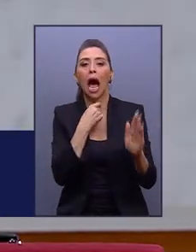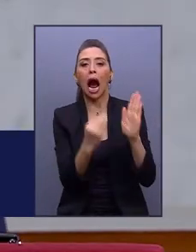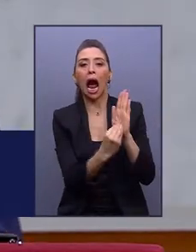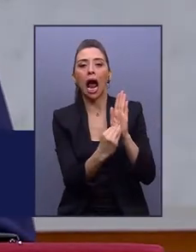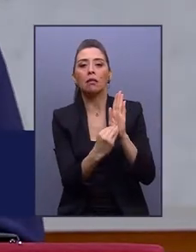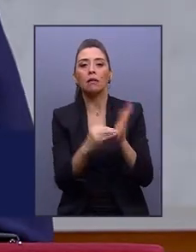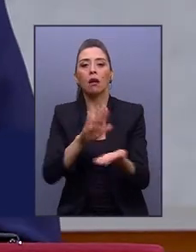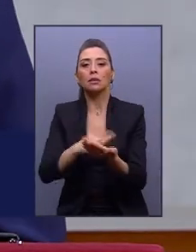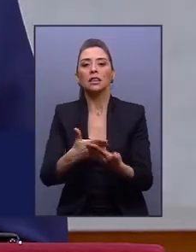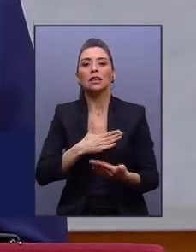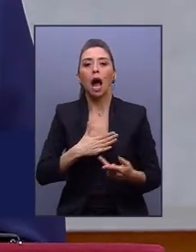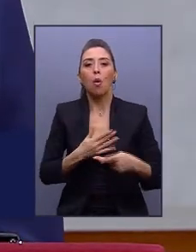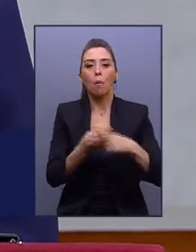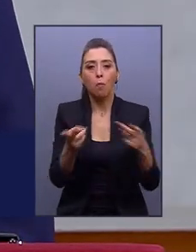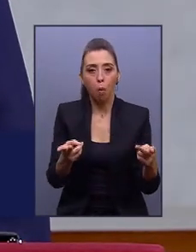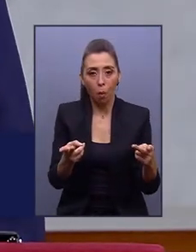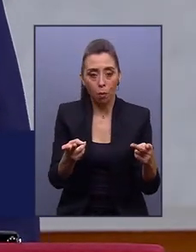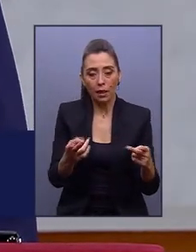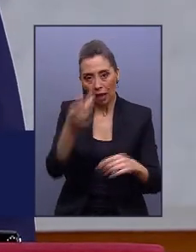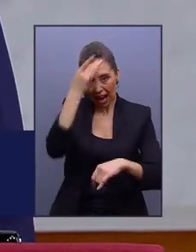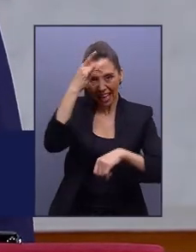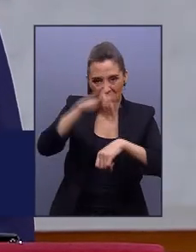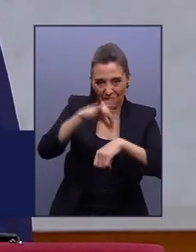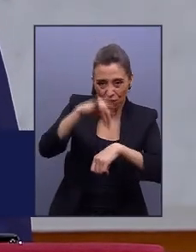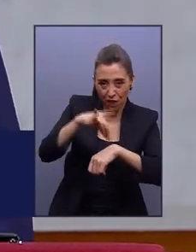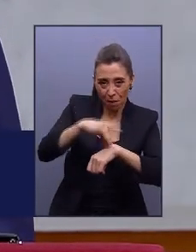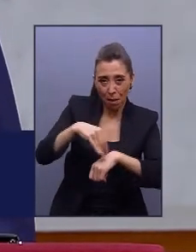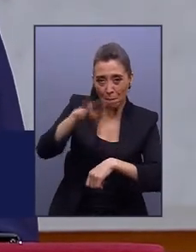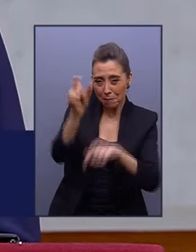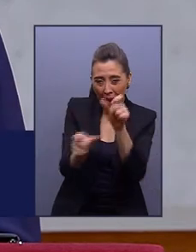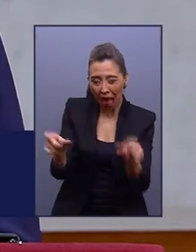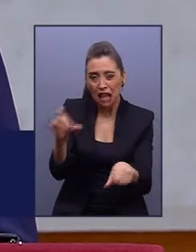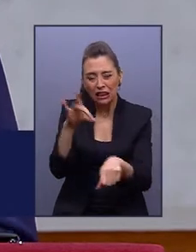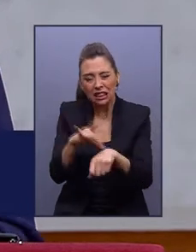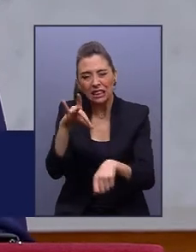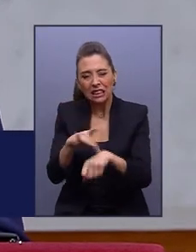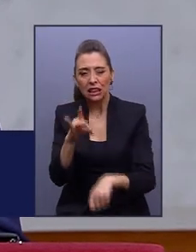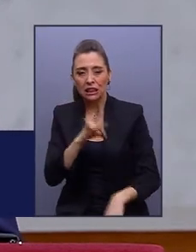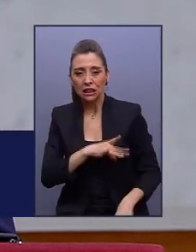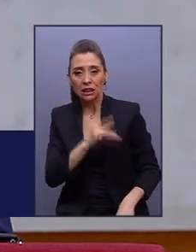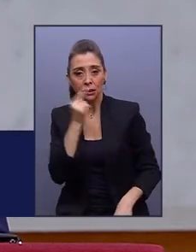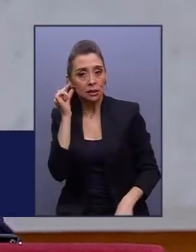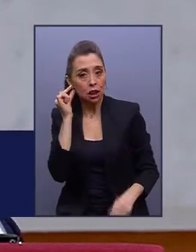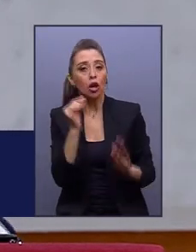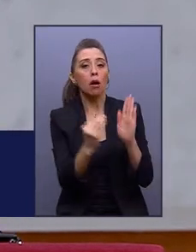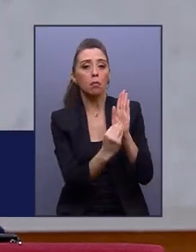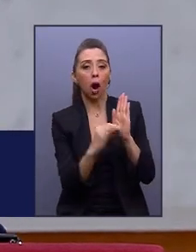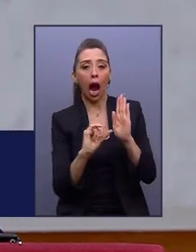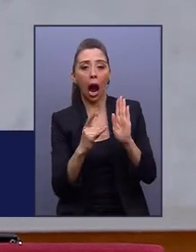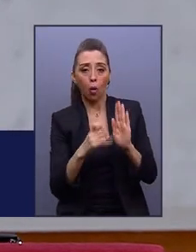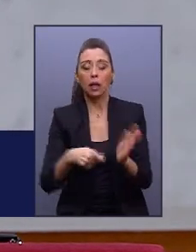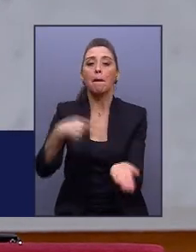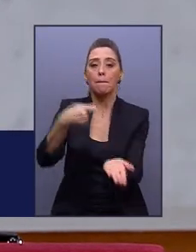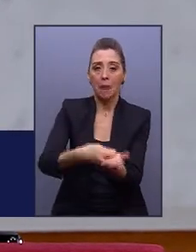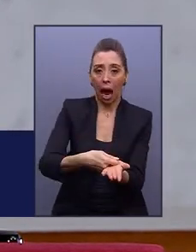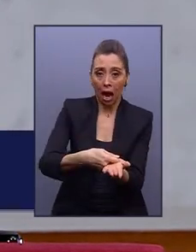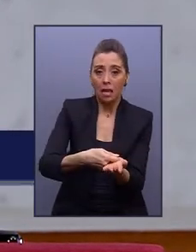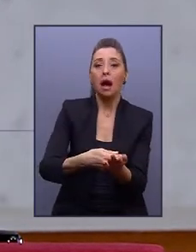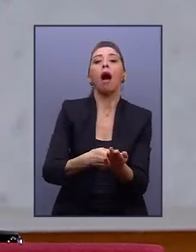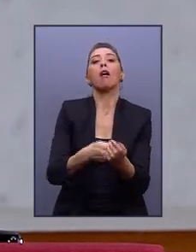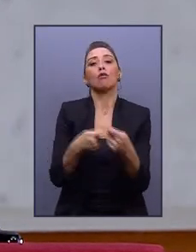materia de salud pública. Logramos que las enfermedades que afectan más a los chilenos y chilenas estén cubiertas, tanto en costo como en tiempos de